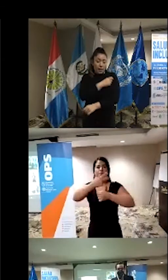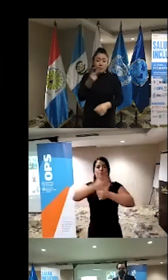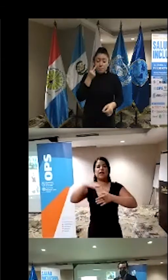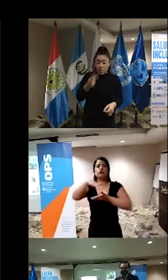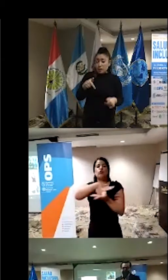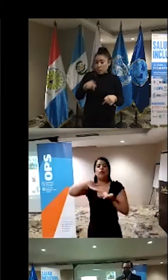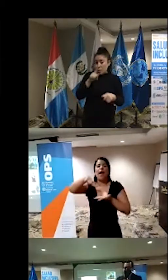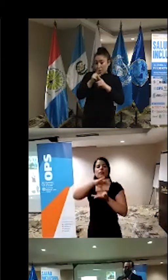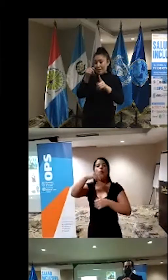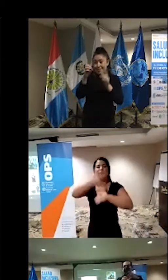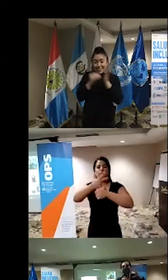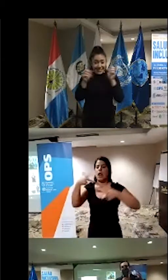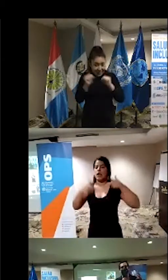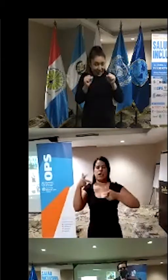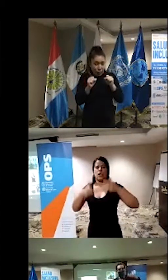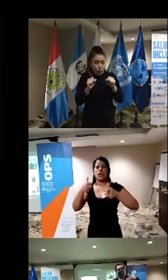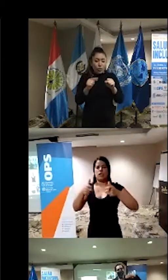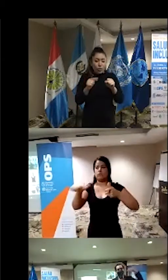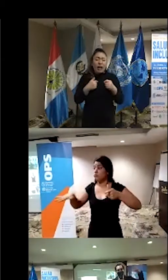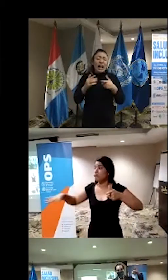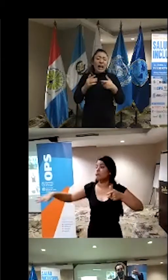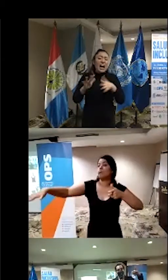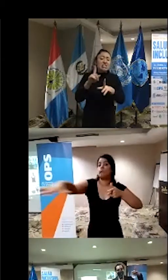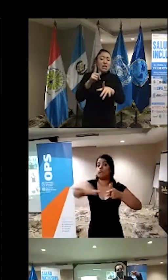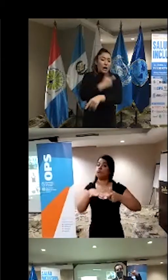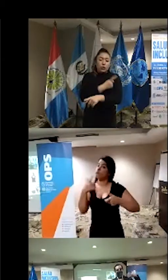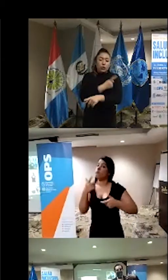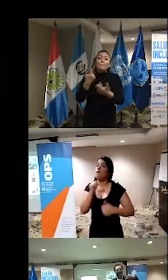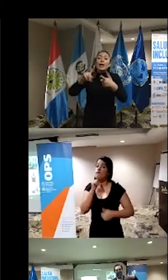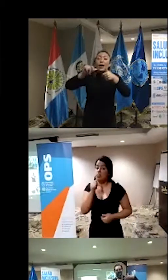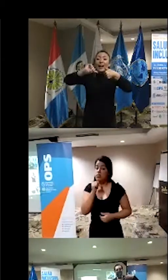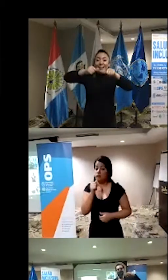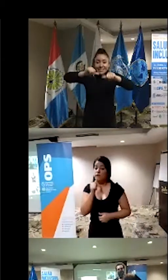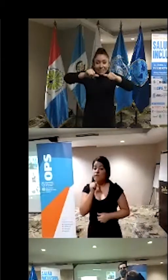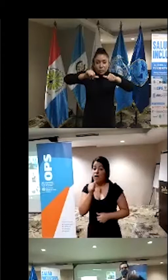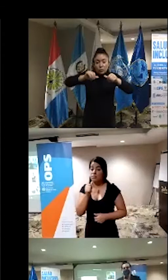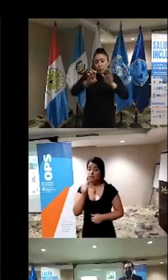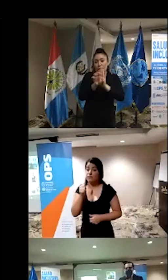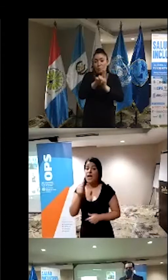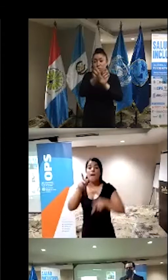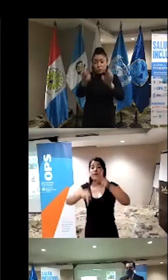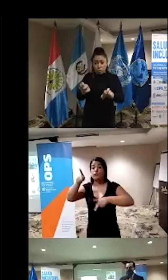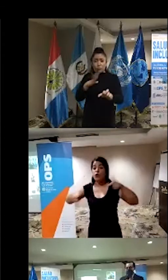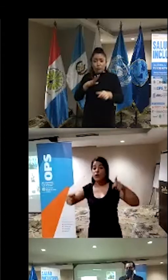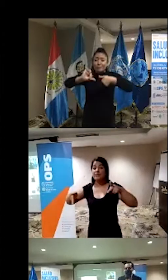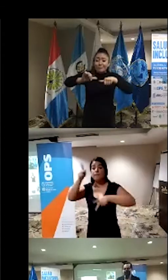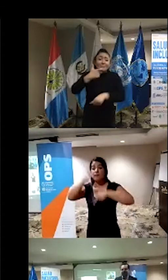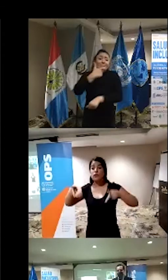en Quetzaltenango, o sea, no se está dejando, pero el acceso, digamos, las personas que están accediendo a la